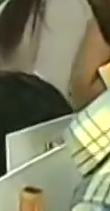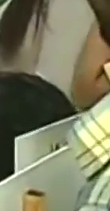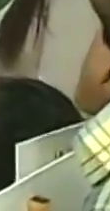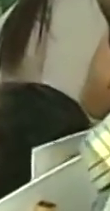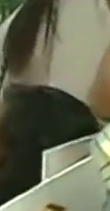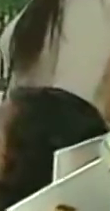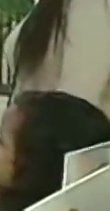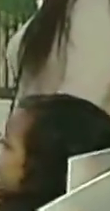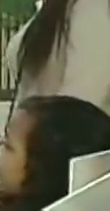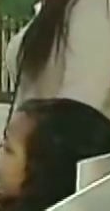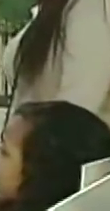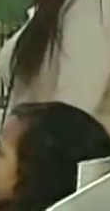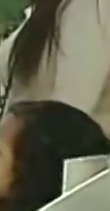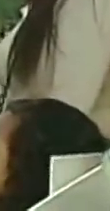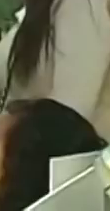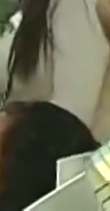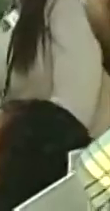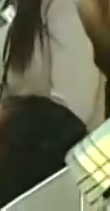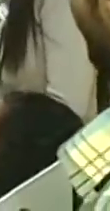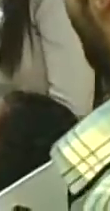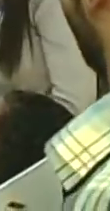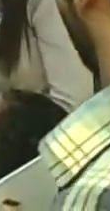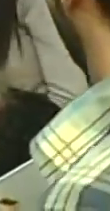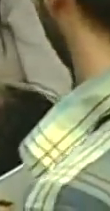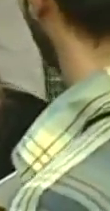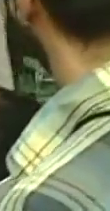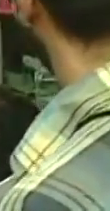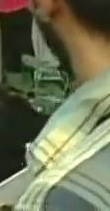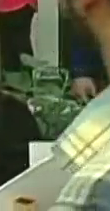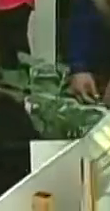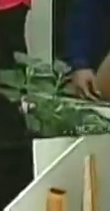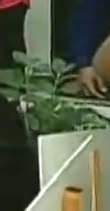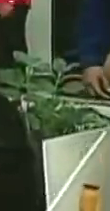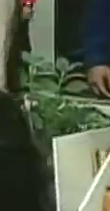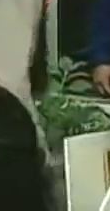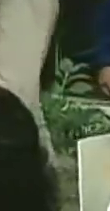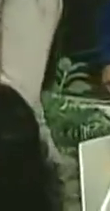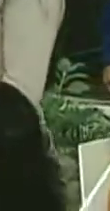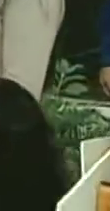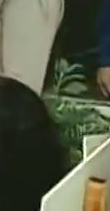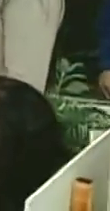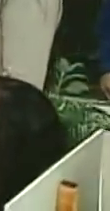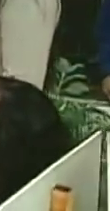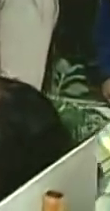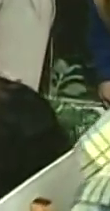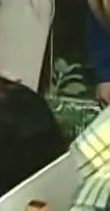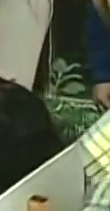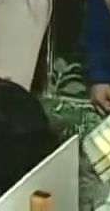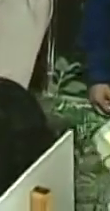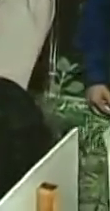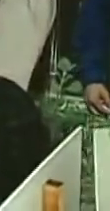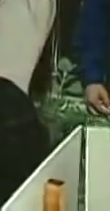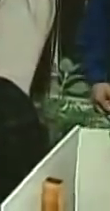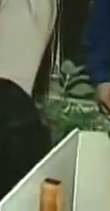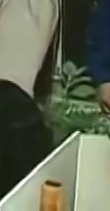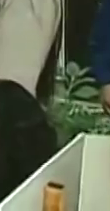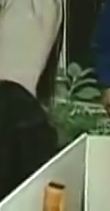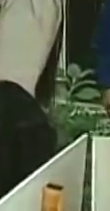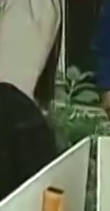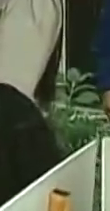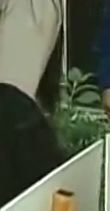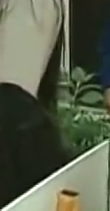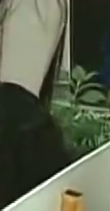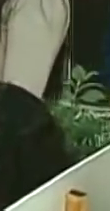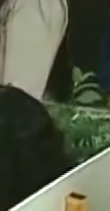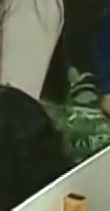este día tan especial, el presidente de la República Bolivariana de Venezuela, el jefe de Estado venezolano Nicolás Maduro, saluda